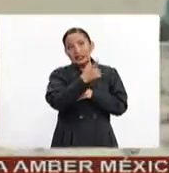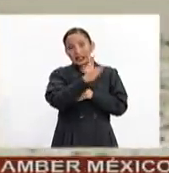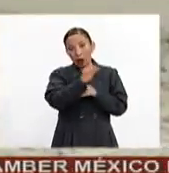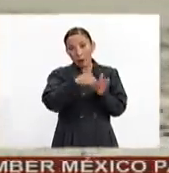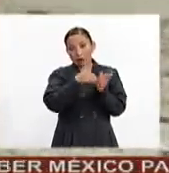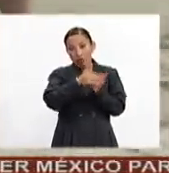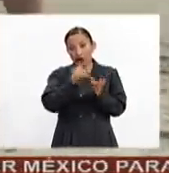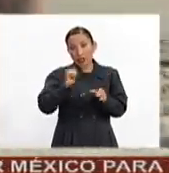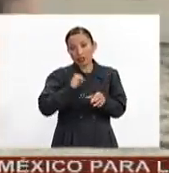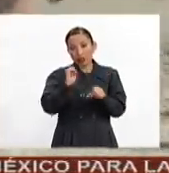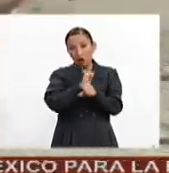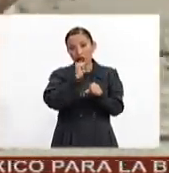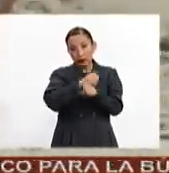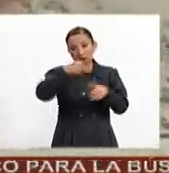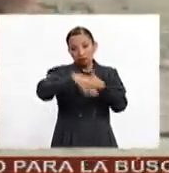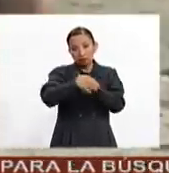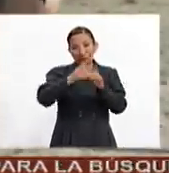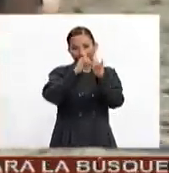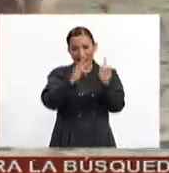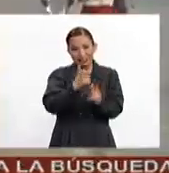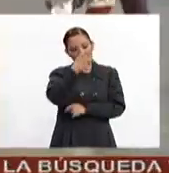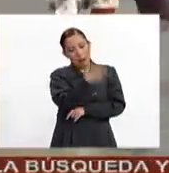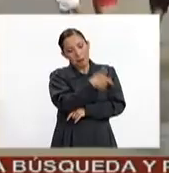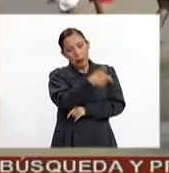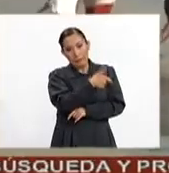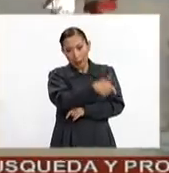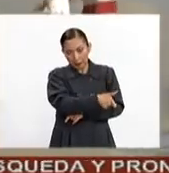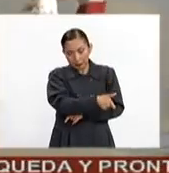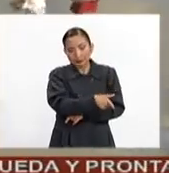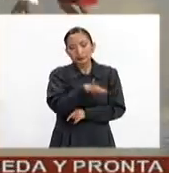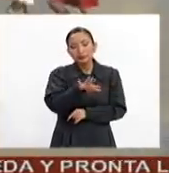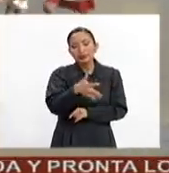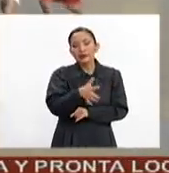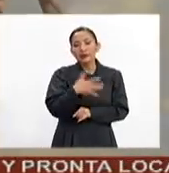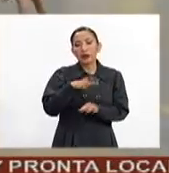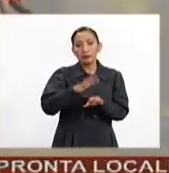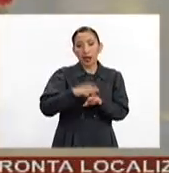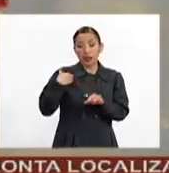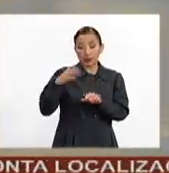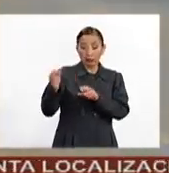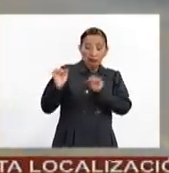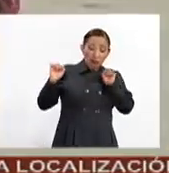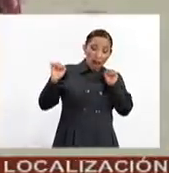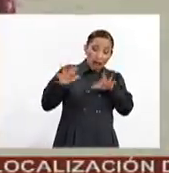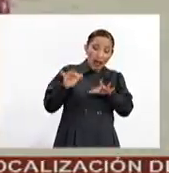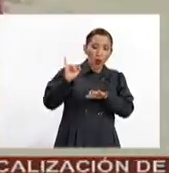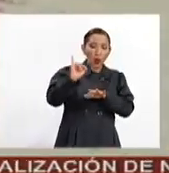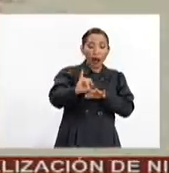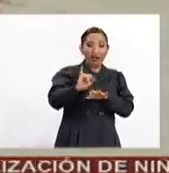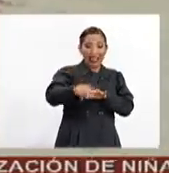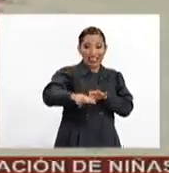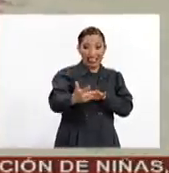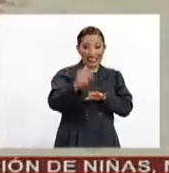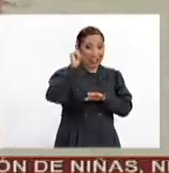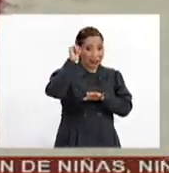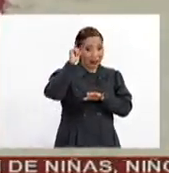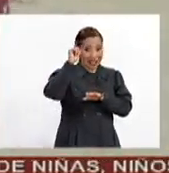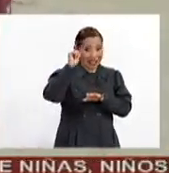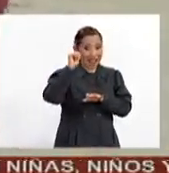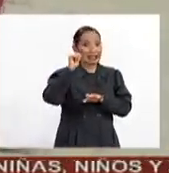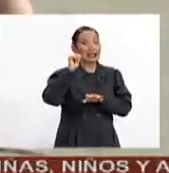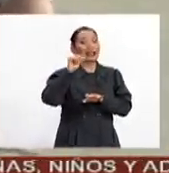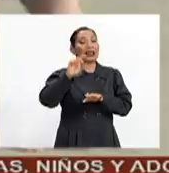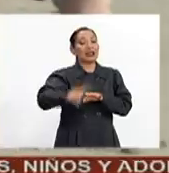5 millones de cruces vehiculares y se espera que los días de mayor aforo vehicular sean el jueves 13 de abril, el jueves